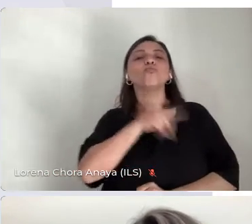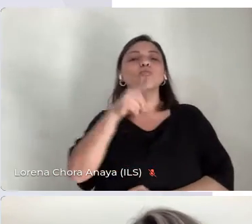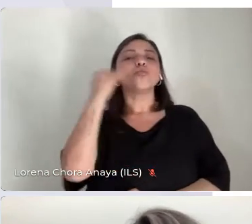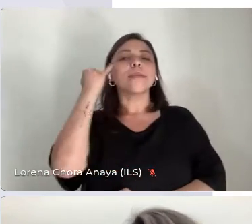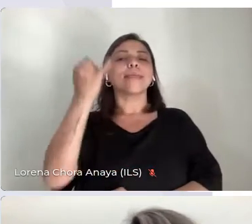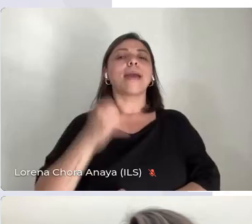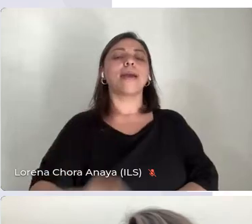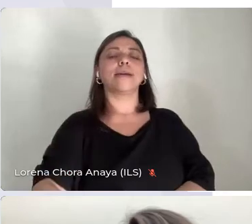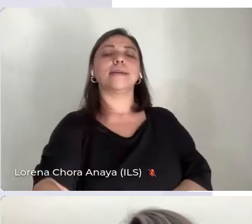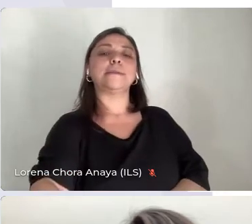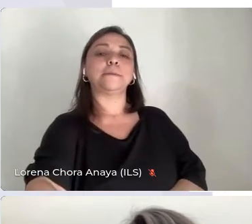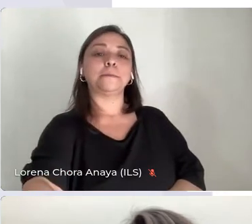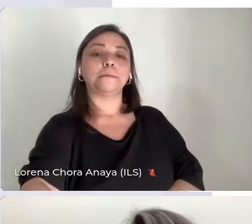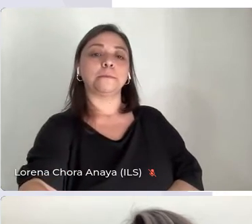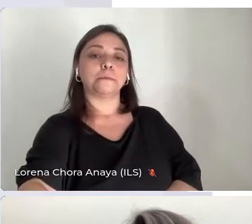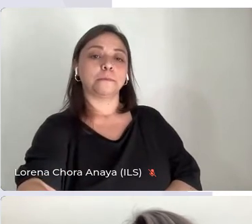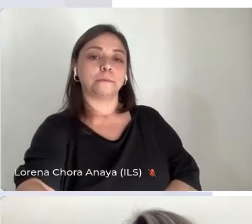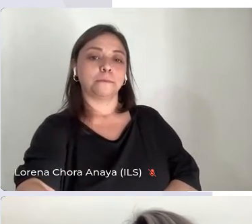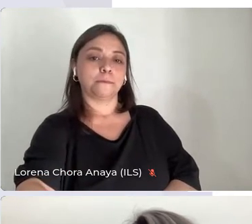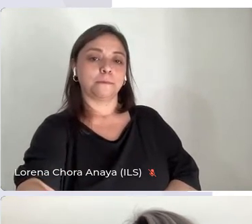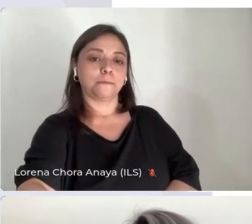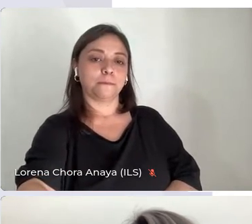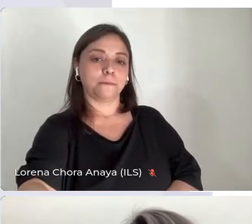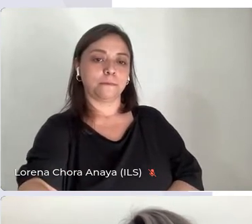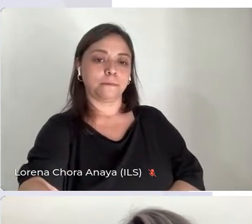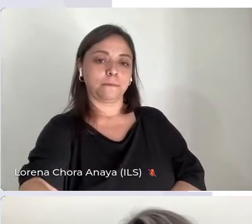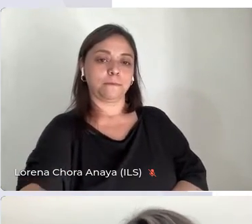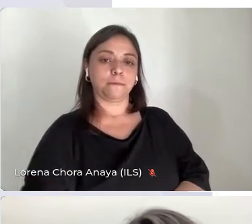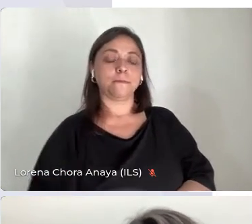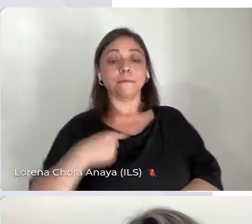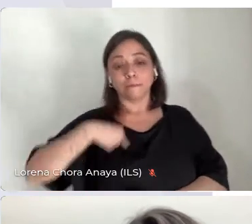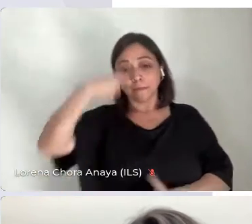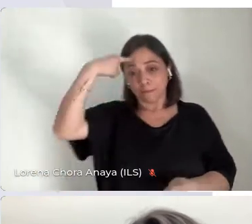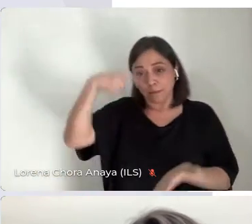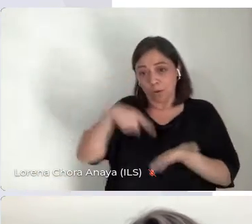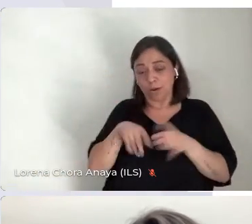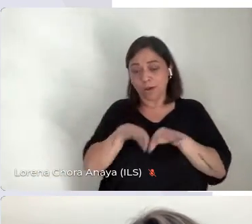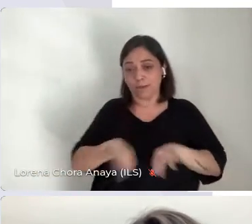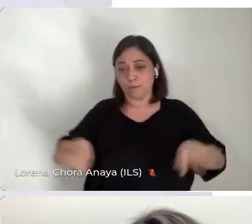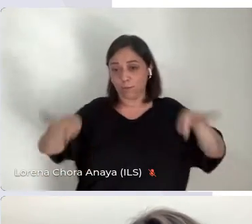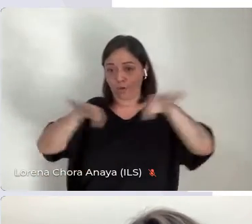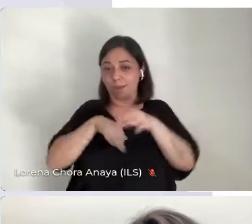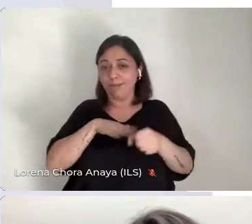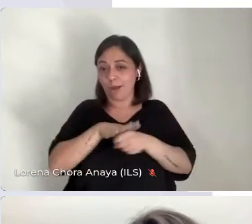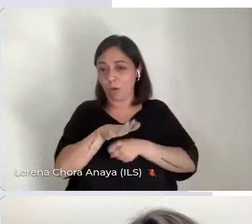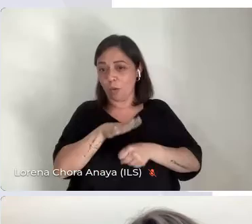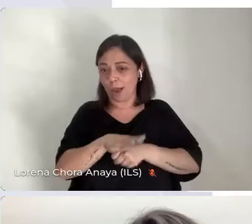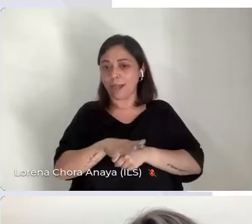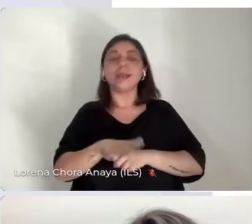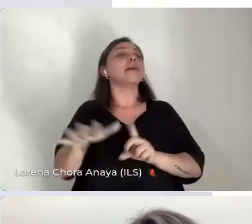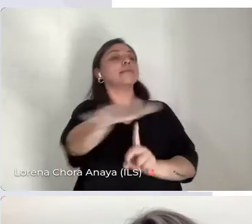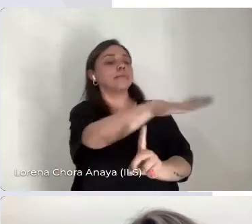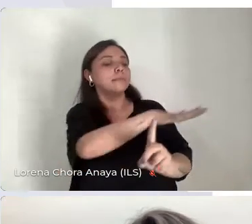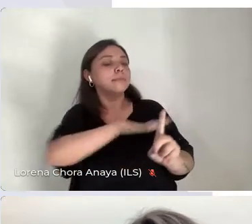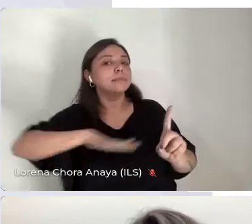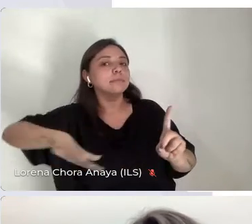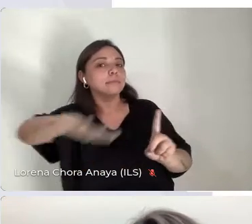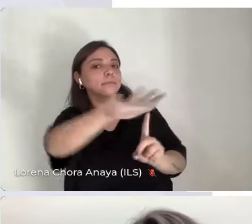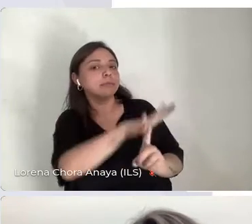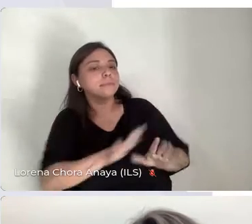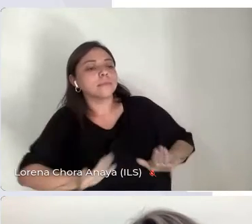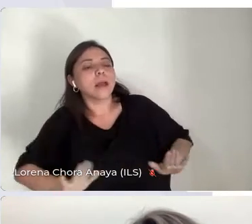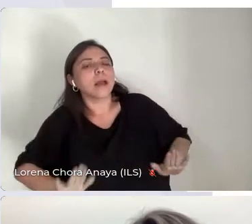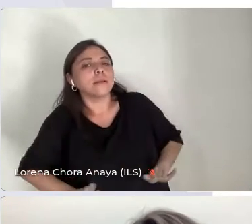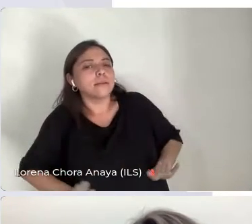Yo creo que es muy importante tener esta línea base, o sea, entender primero el entorno en donde vas a colaborar, en donde vas a participar,